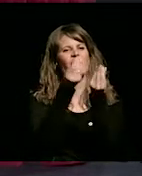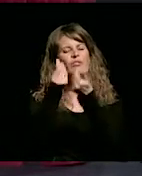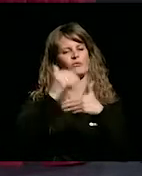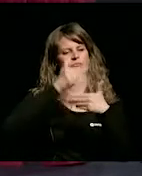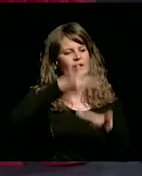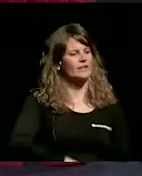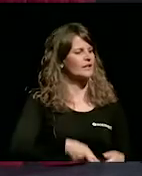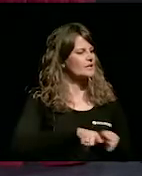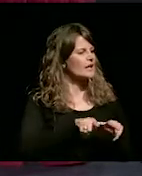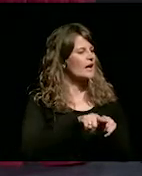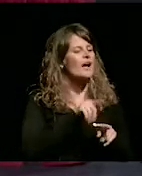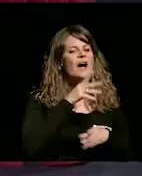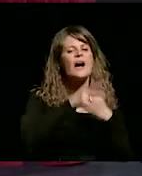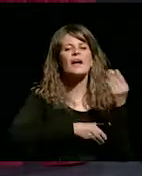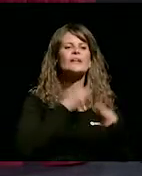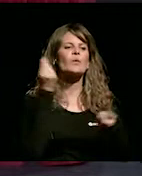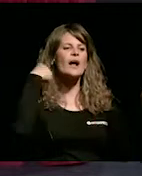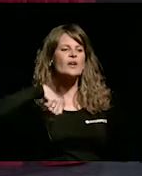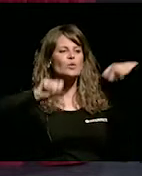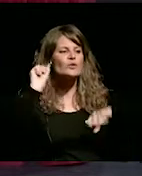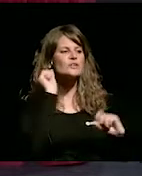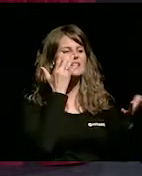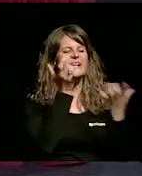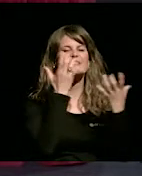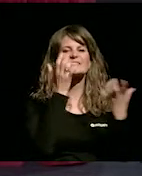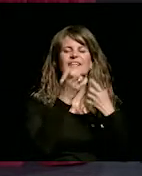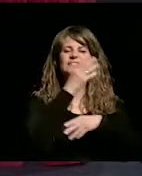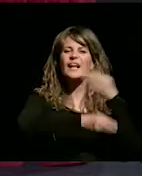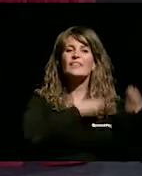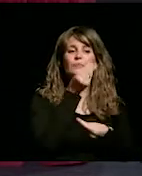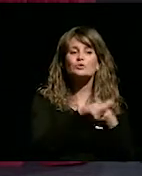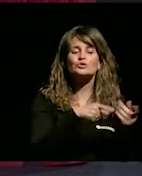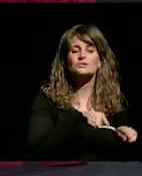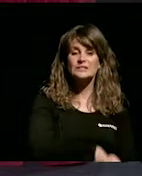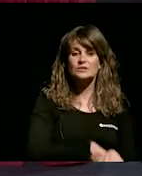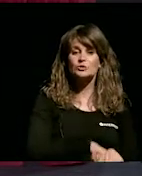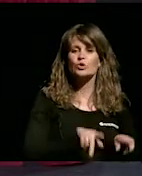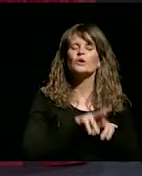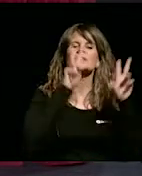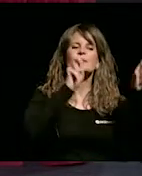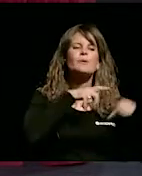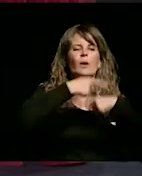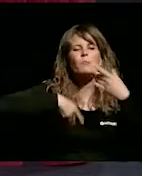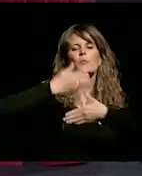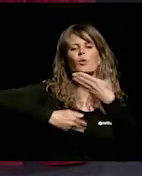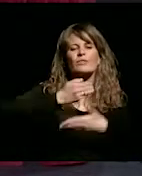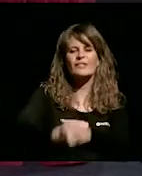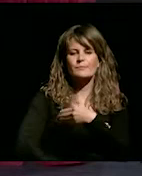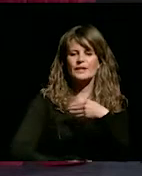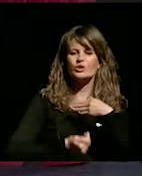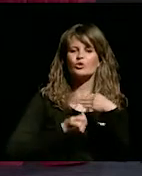a través de las actuaciones artísticas. Hacemos esto a través de un